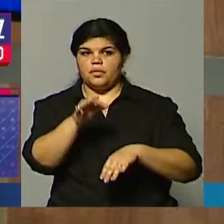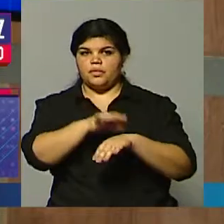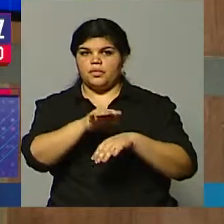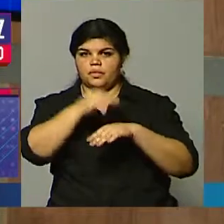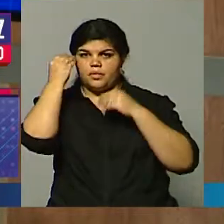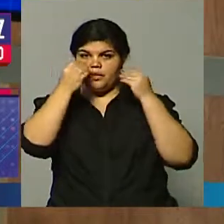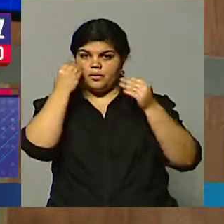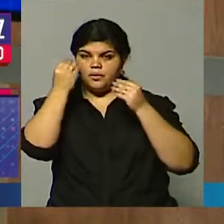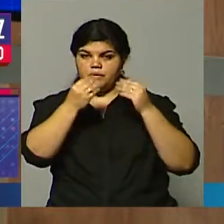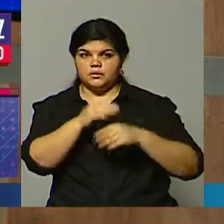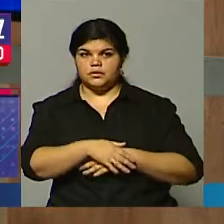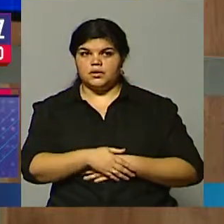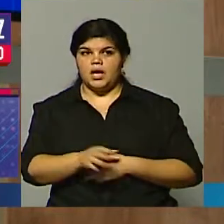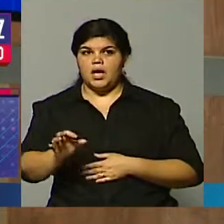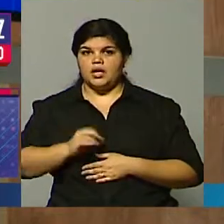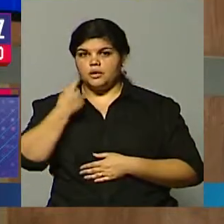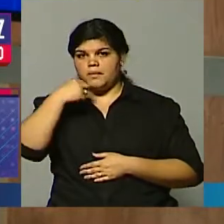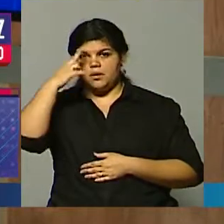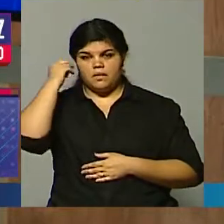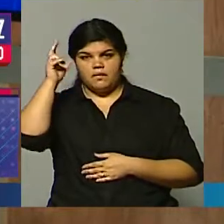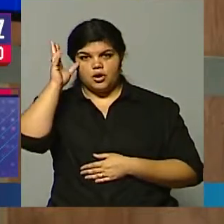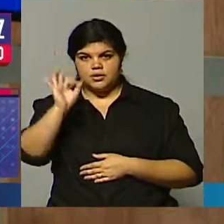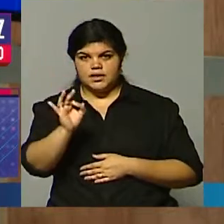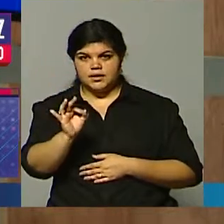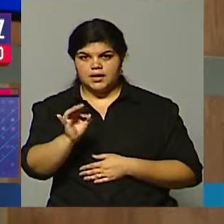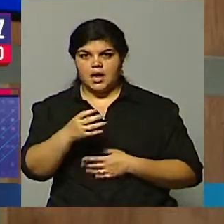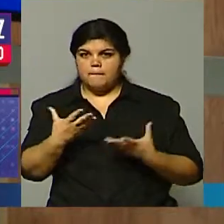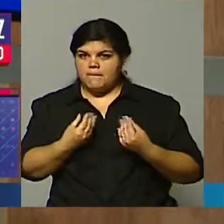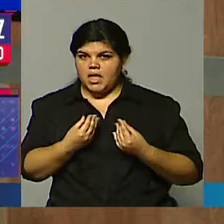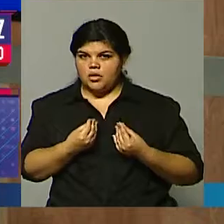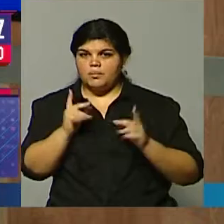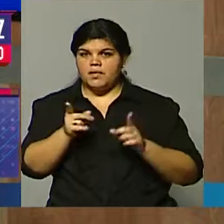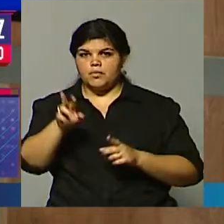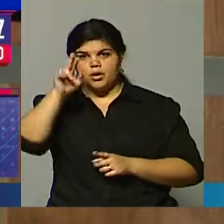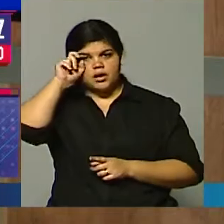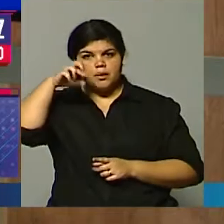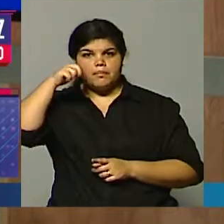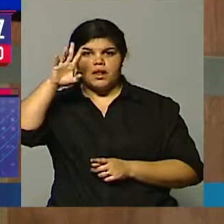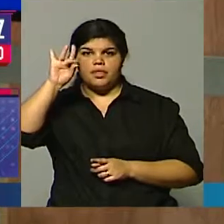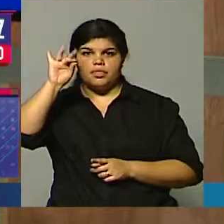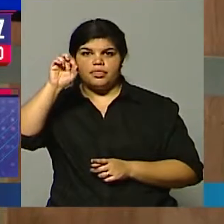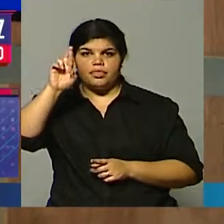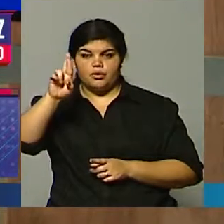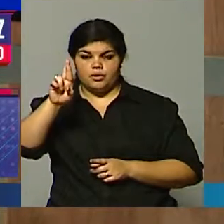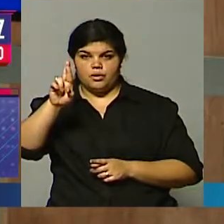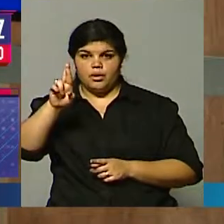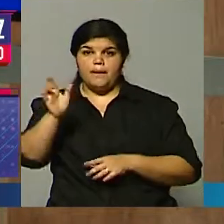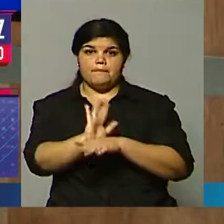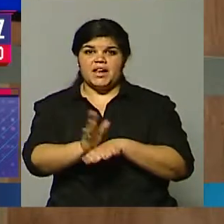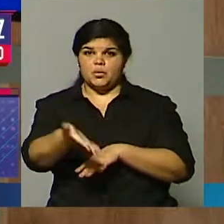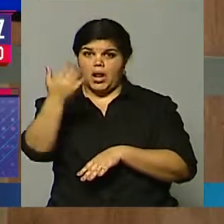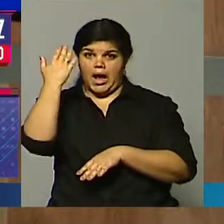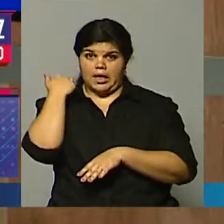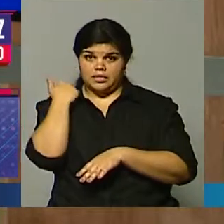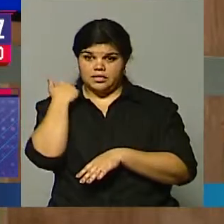del clásico de 1980 del cine de terror, El Resplandor, dirigida por Stanley Kubrick. Lo más